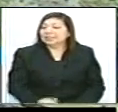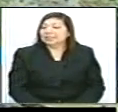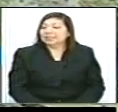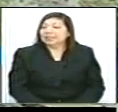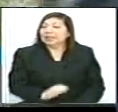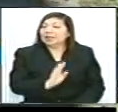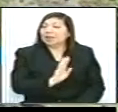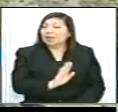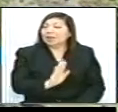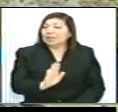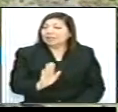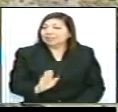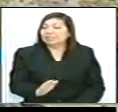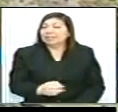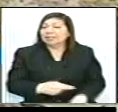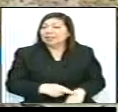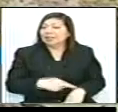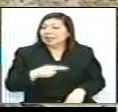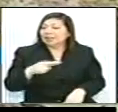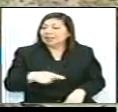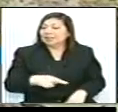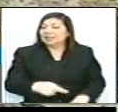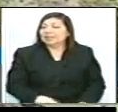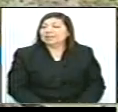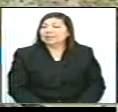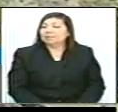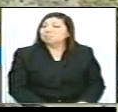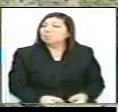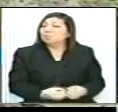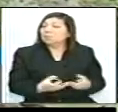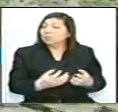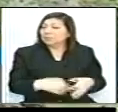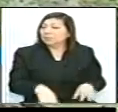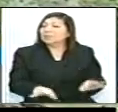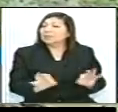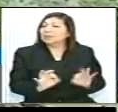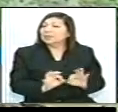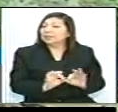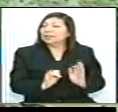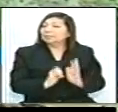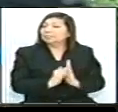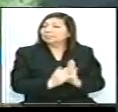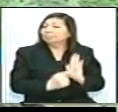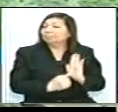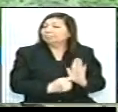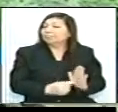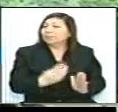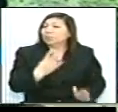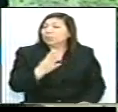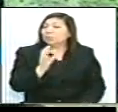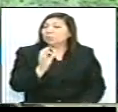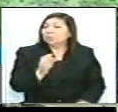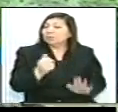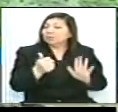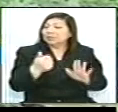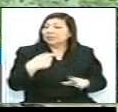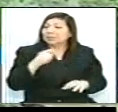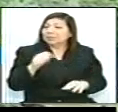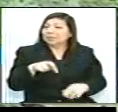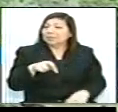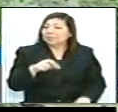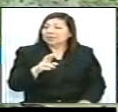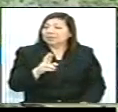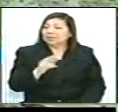ustedes están en una región muy importante, que representa casi el 4.6% del